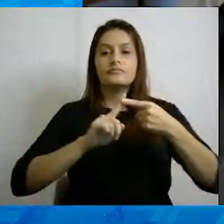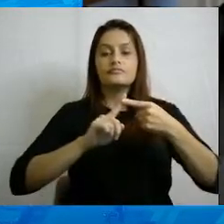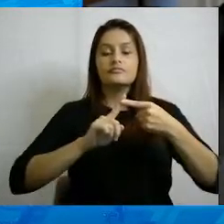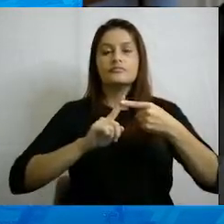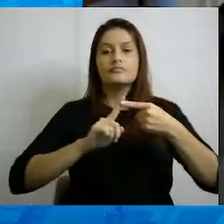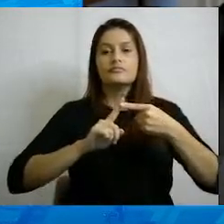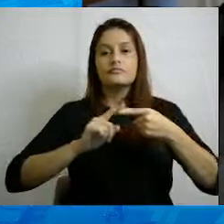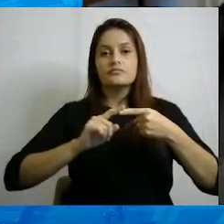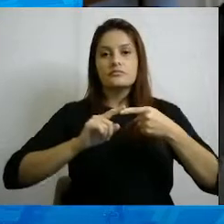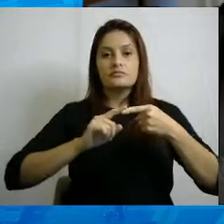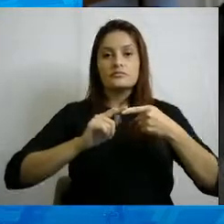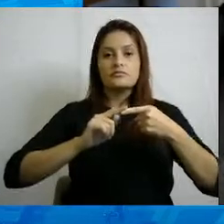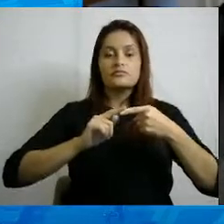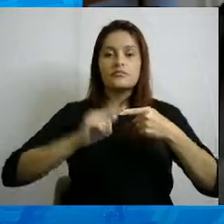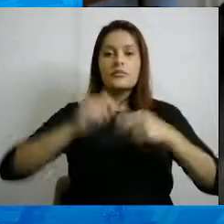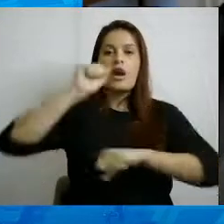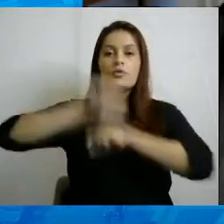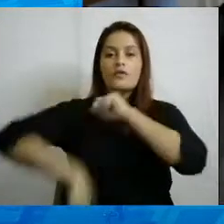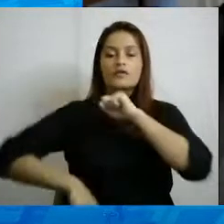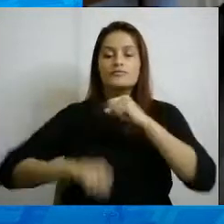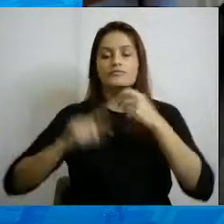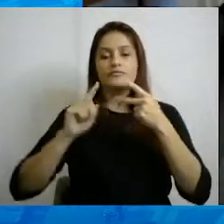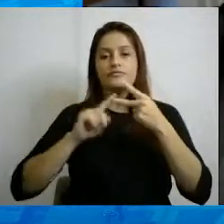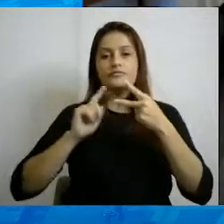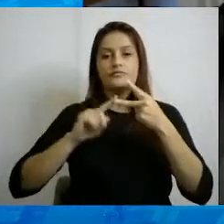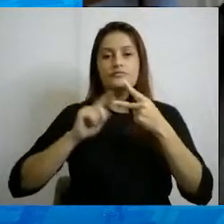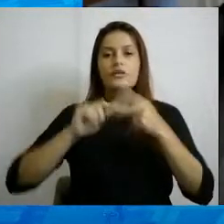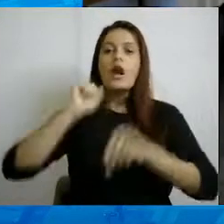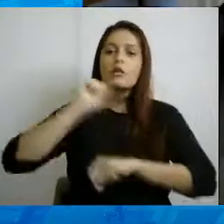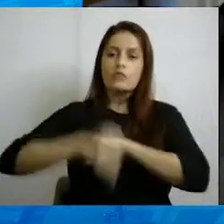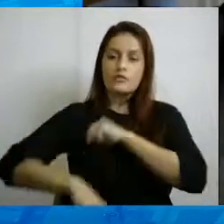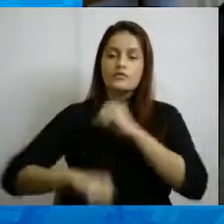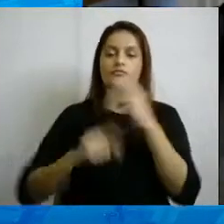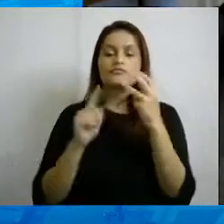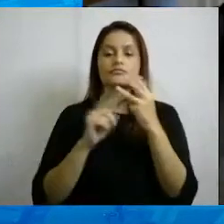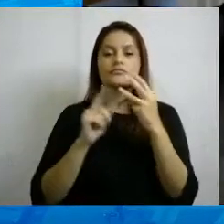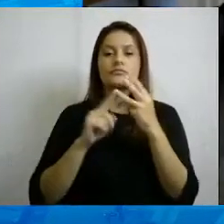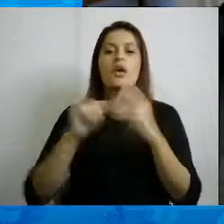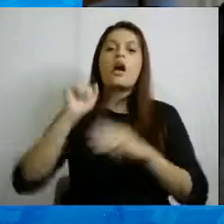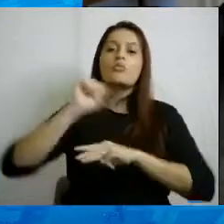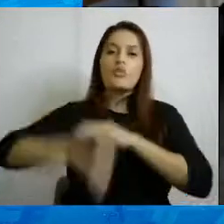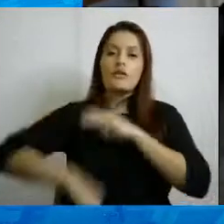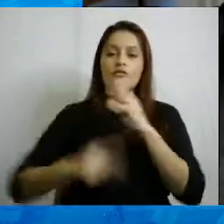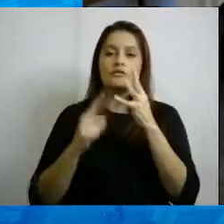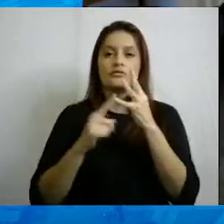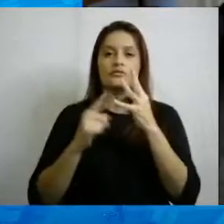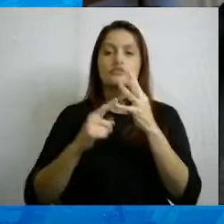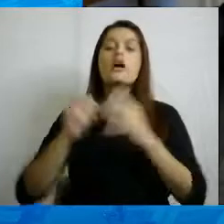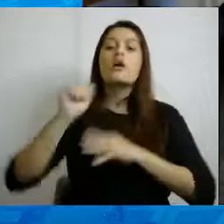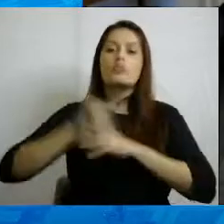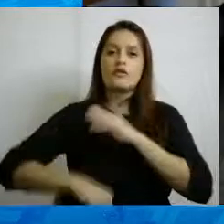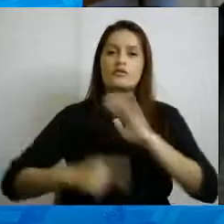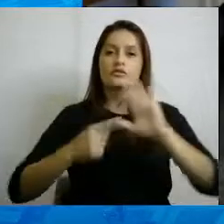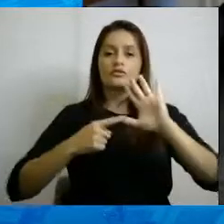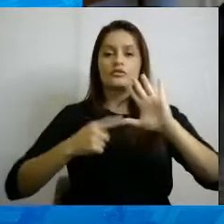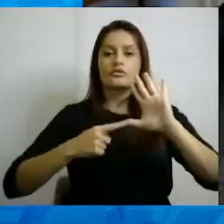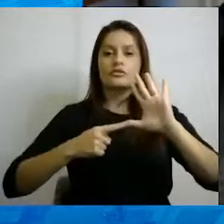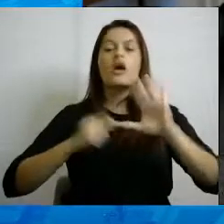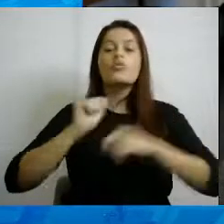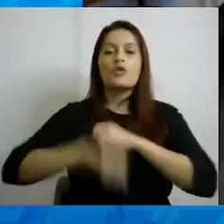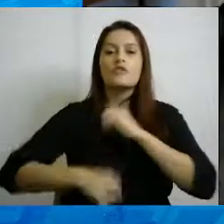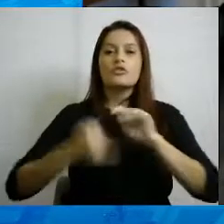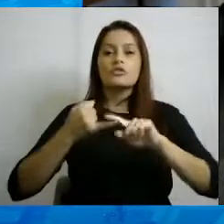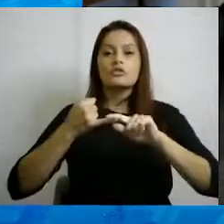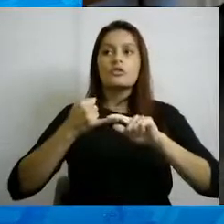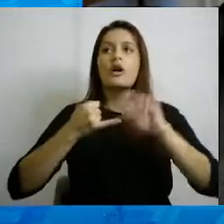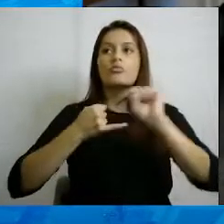Martínez. Apruebo. Señor Domínguez. Apruebo. Señor Alarcón. Apruebo. Señor Enríquez. Apruebo. Señor Cavión. Apruebo.